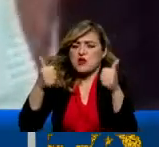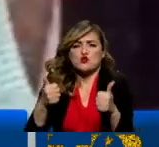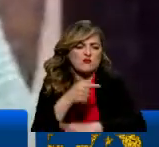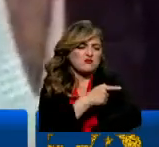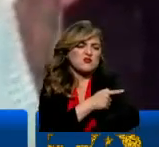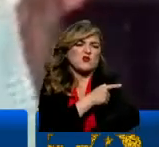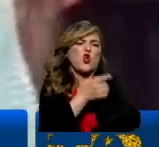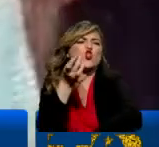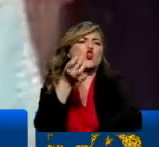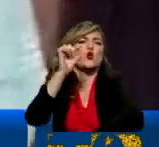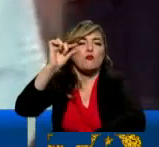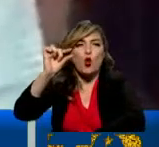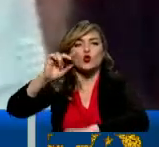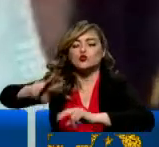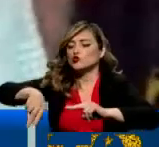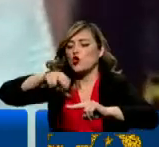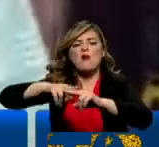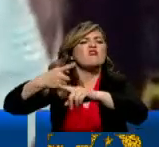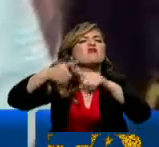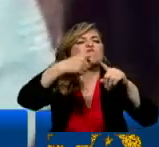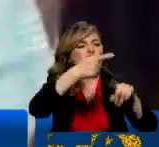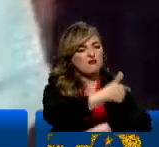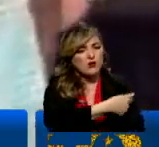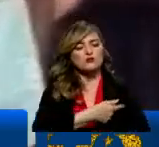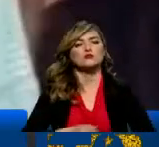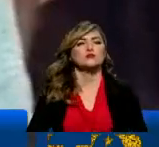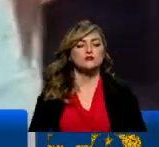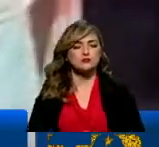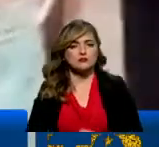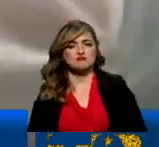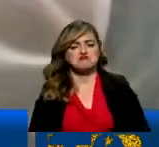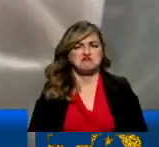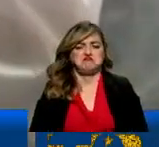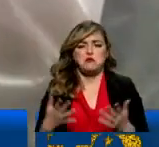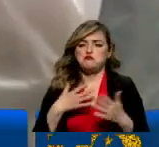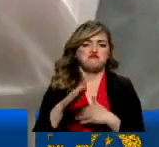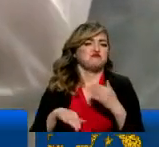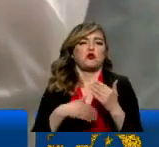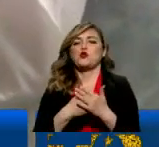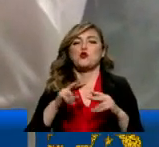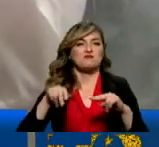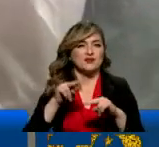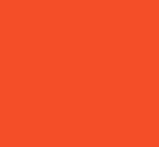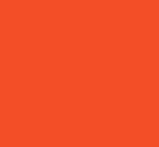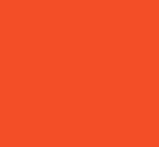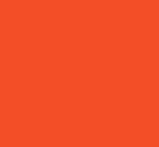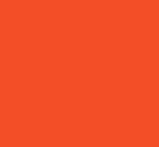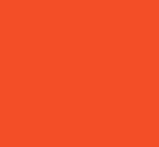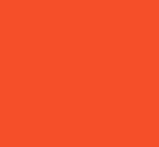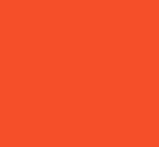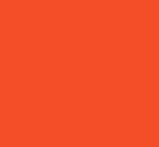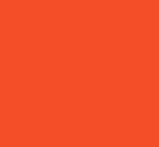dolor en el brazo izquierdo, que es normal con cualquier vacuna, pero nada del otro mundo. Joana Ramos, 24 horas.